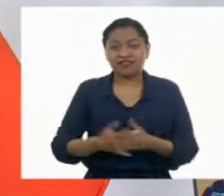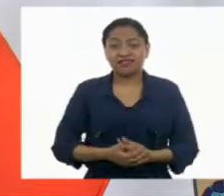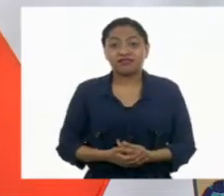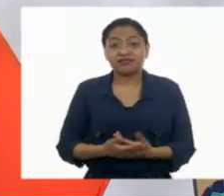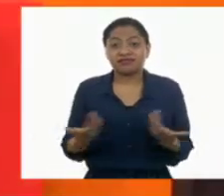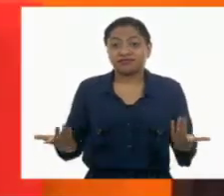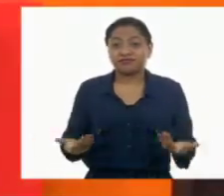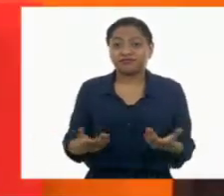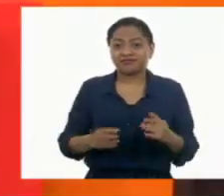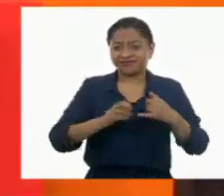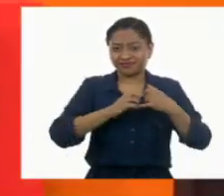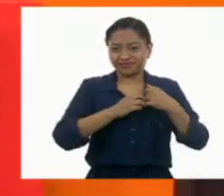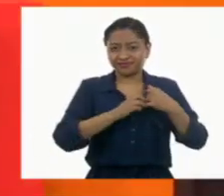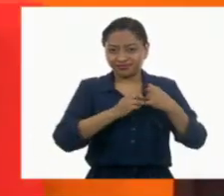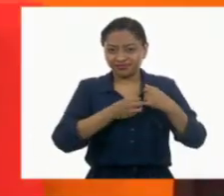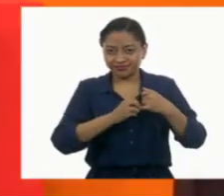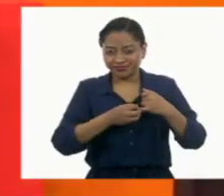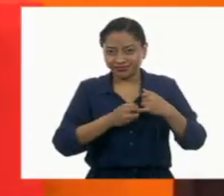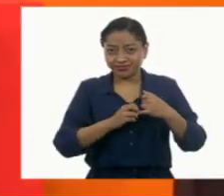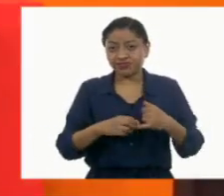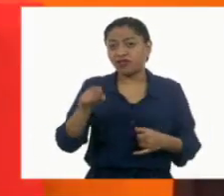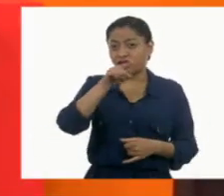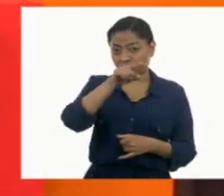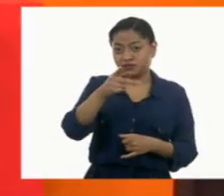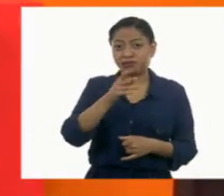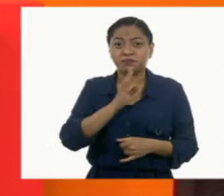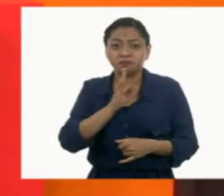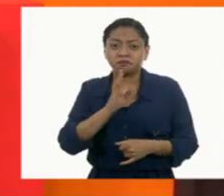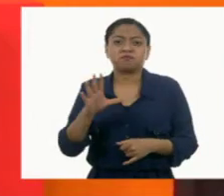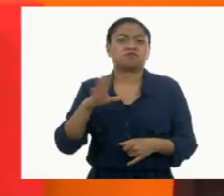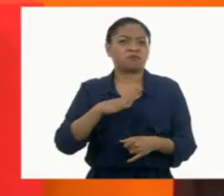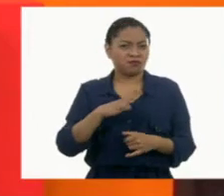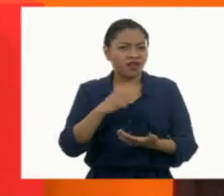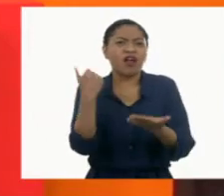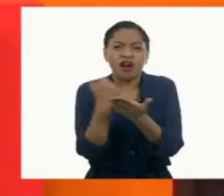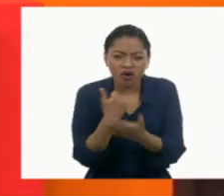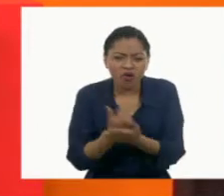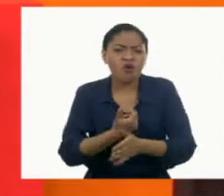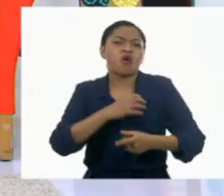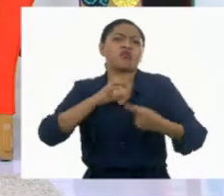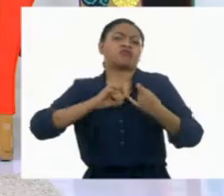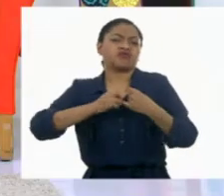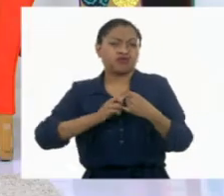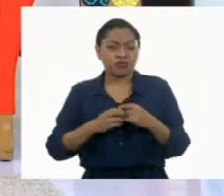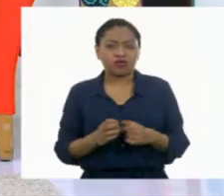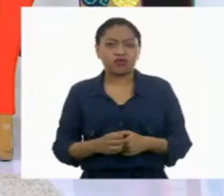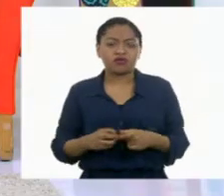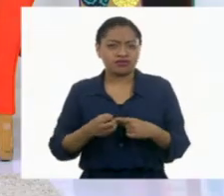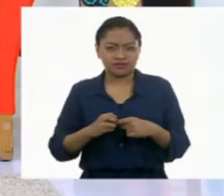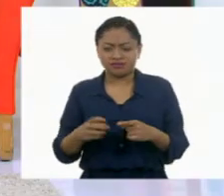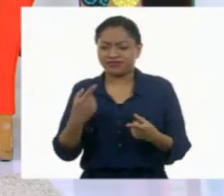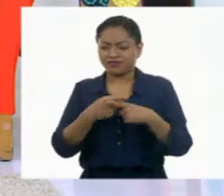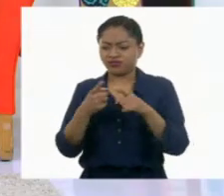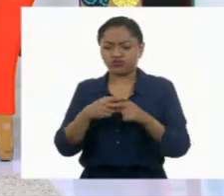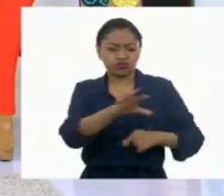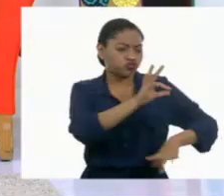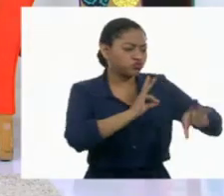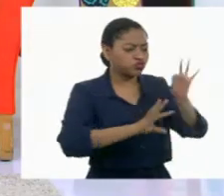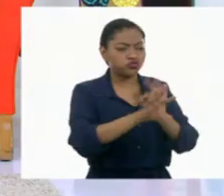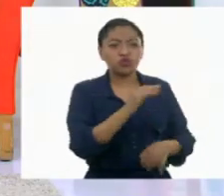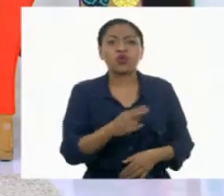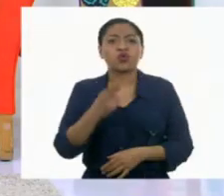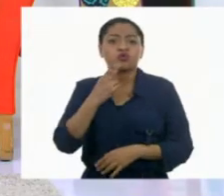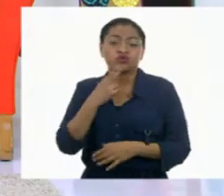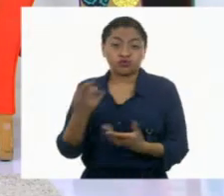las mismas semillas que como ama de casa pueden tener, pueden hacer uso de ellas. En ese sentido,